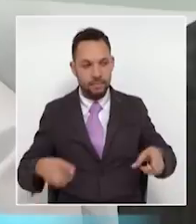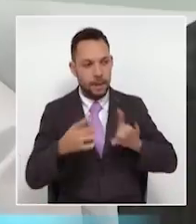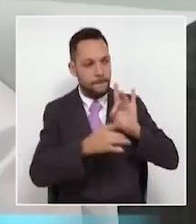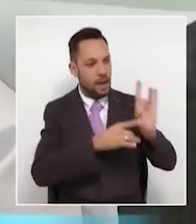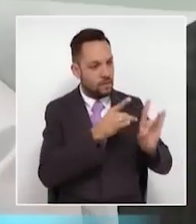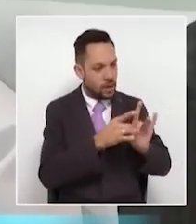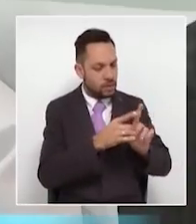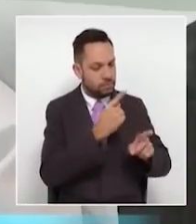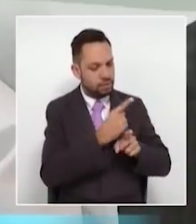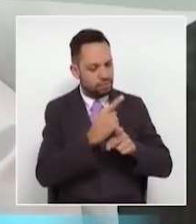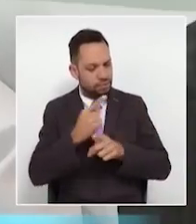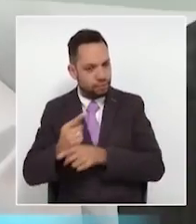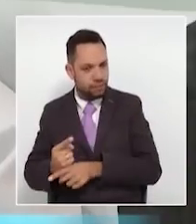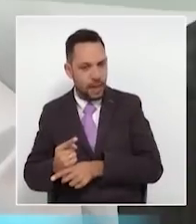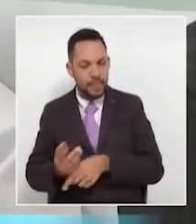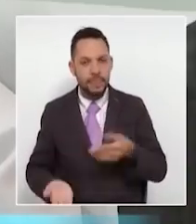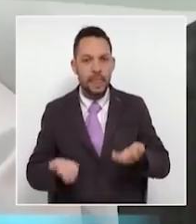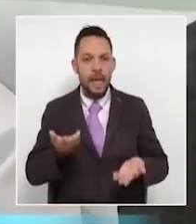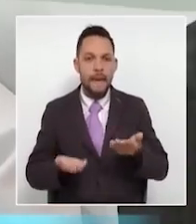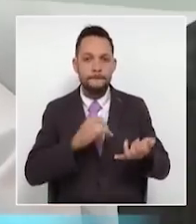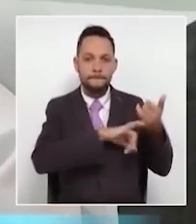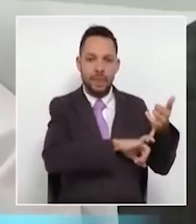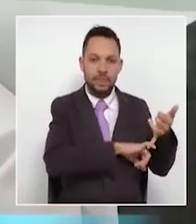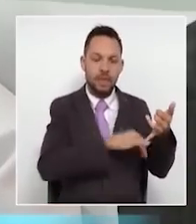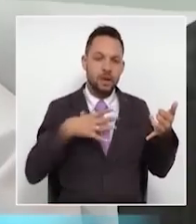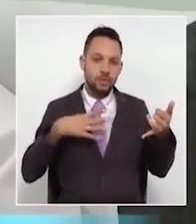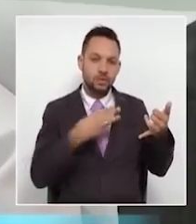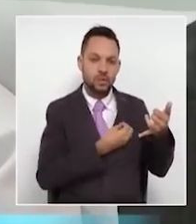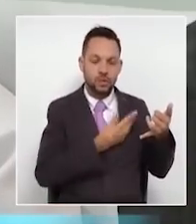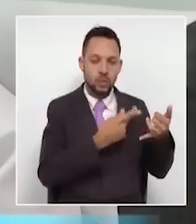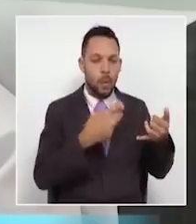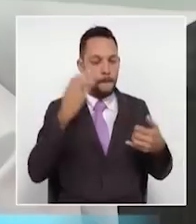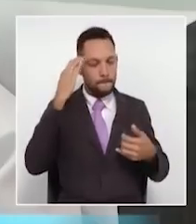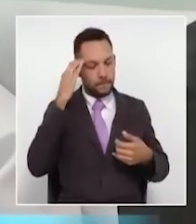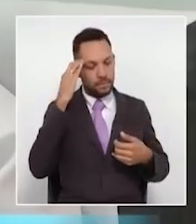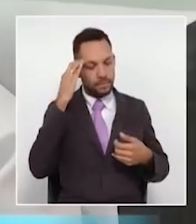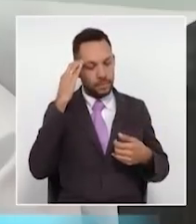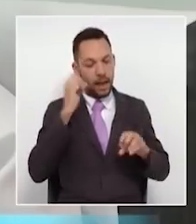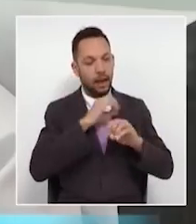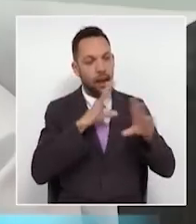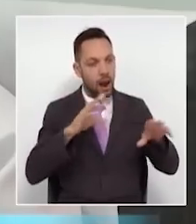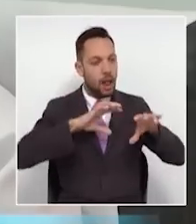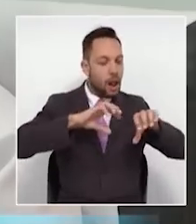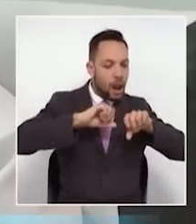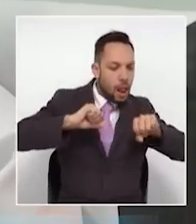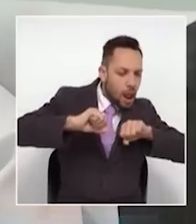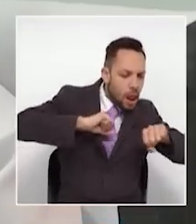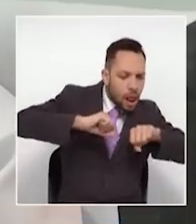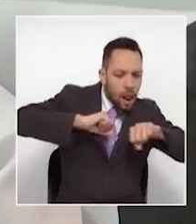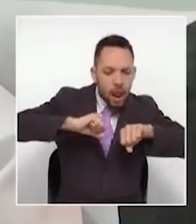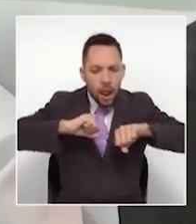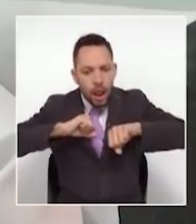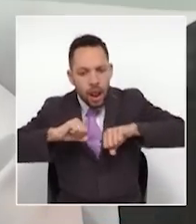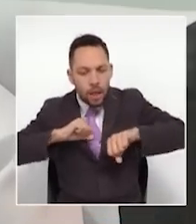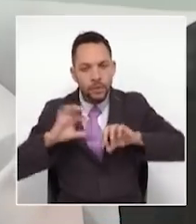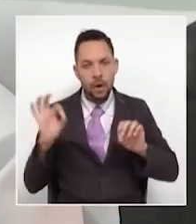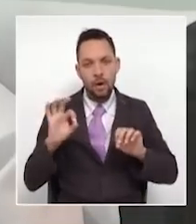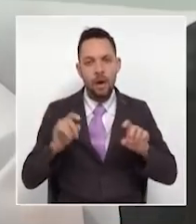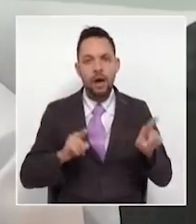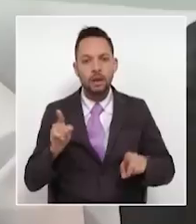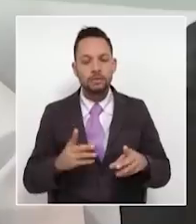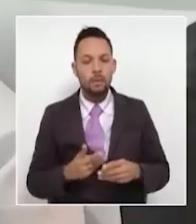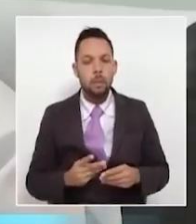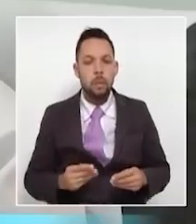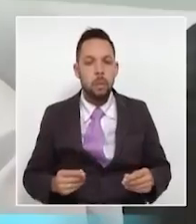depende del estado de conciencia en el que nosotros estemos ahí ondas con frecuencias lentas que son las que